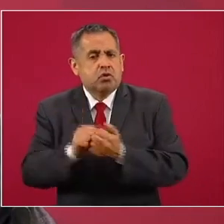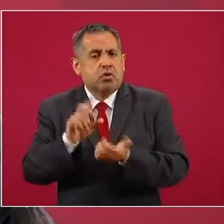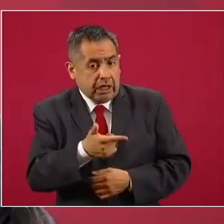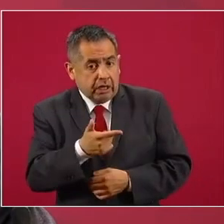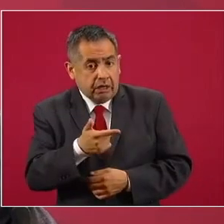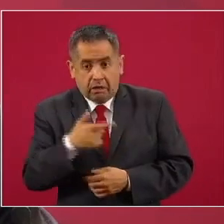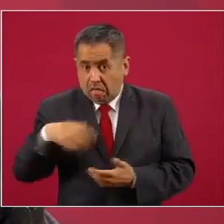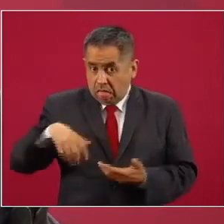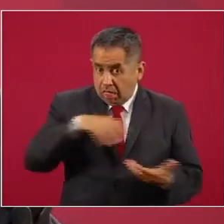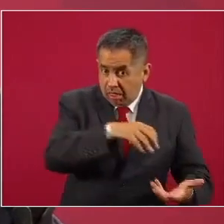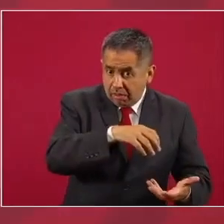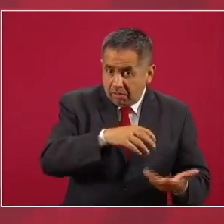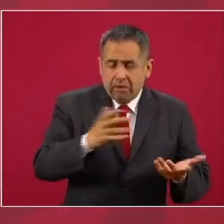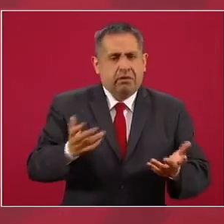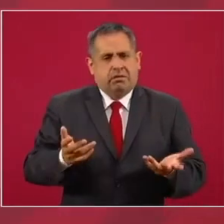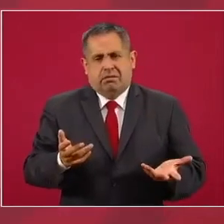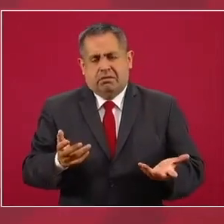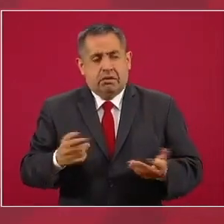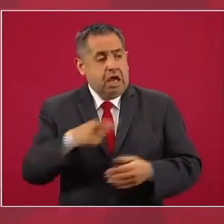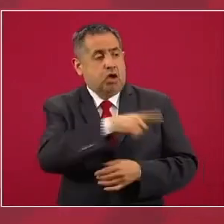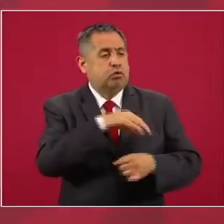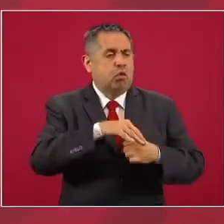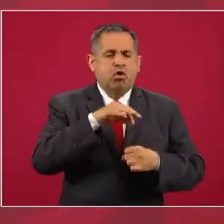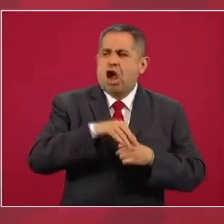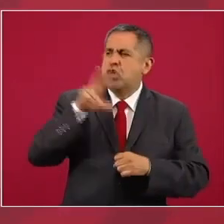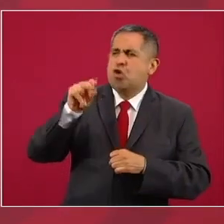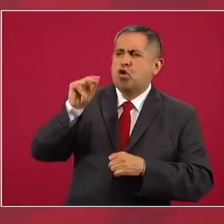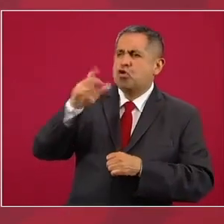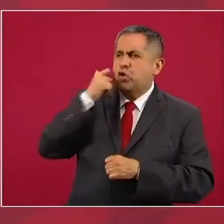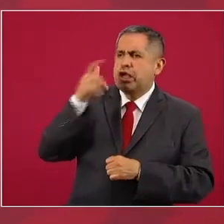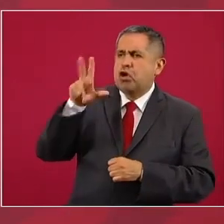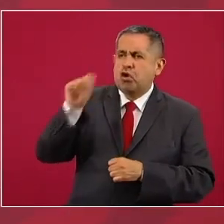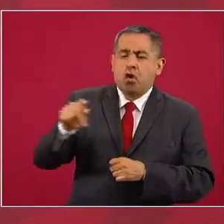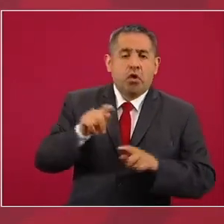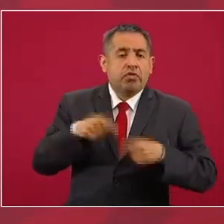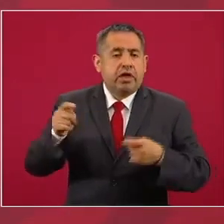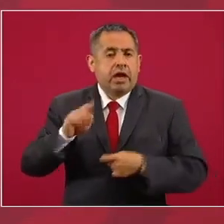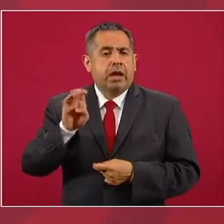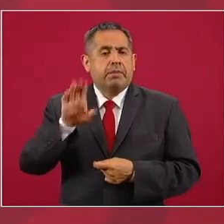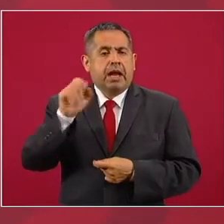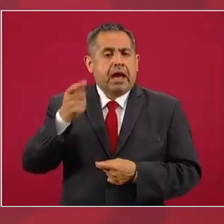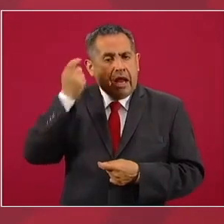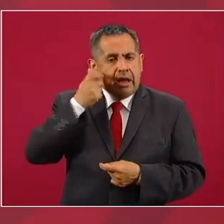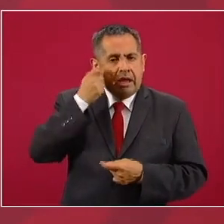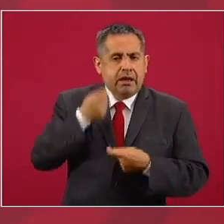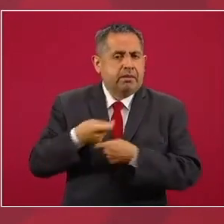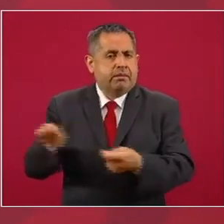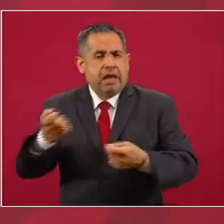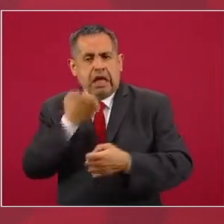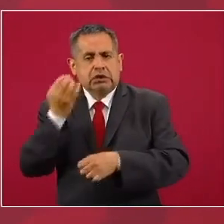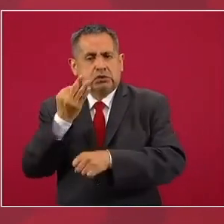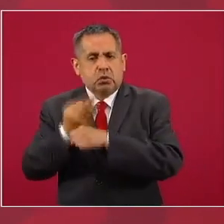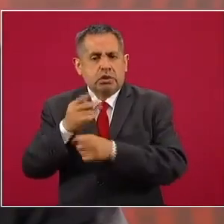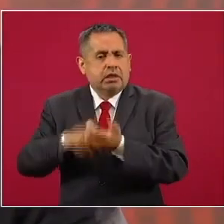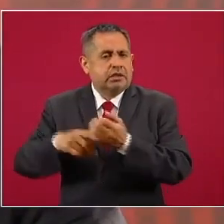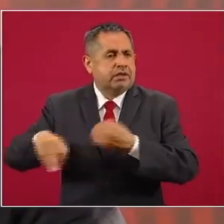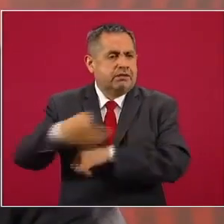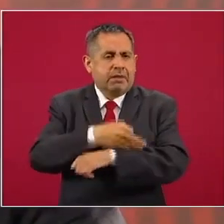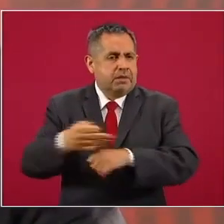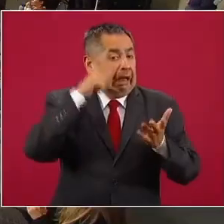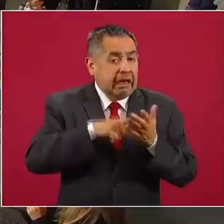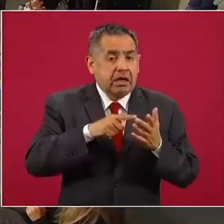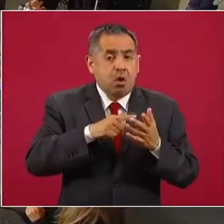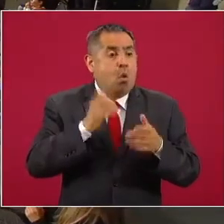discapacidad, que votaron en contra de otorgar becas a estudiantes de familias de escasos